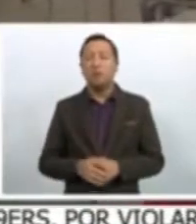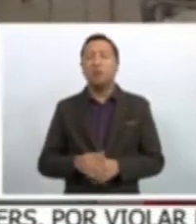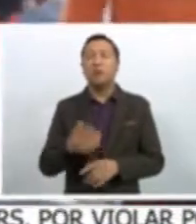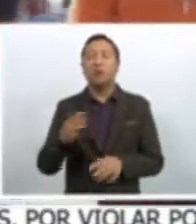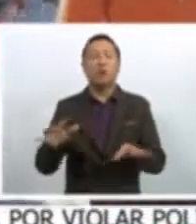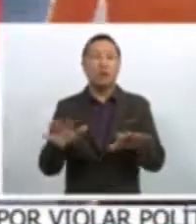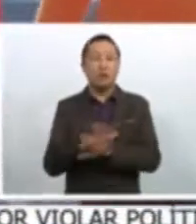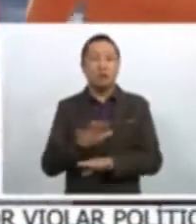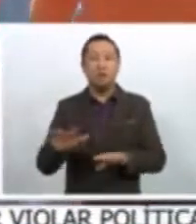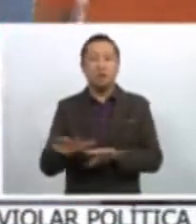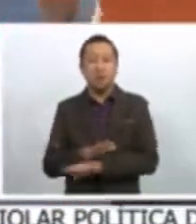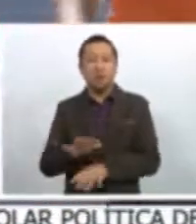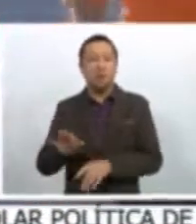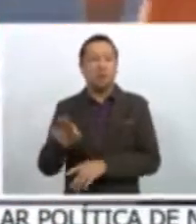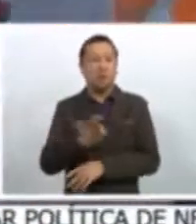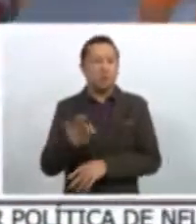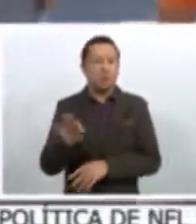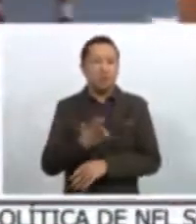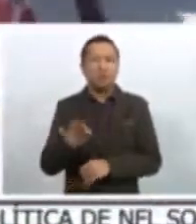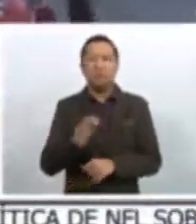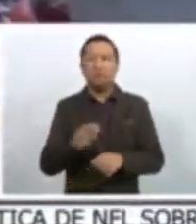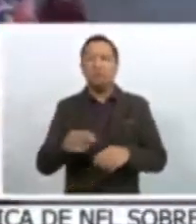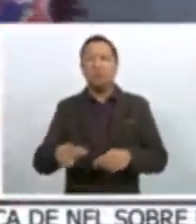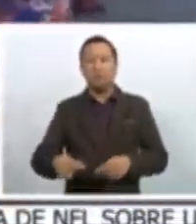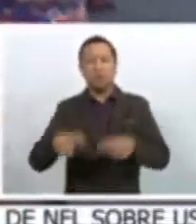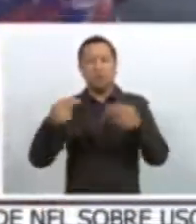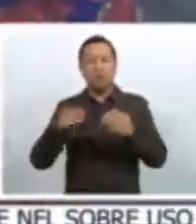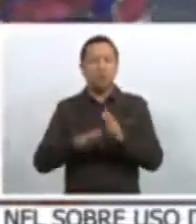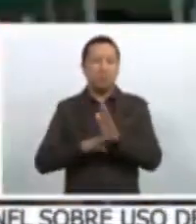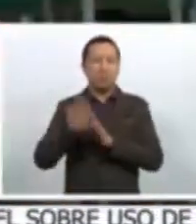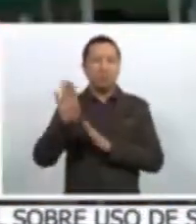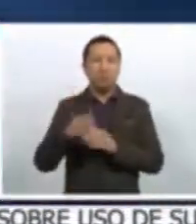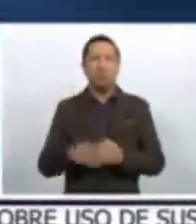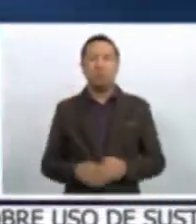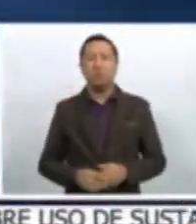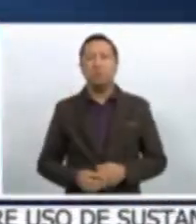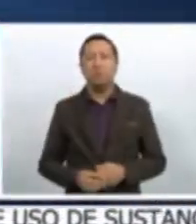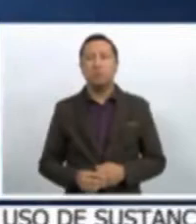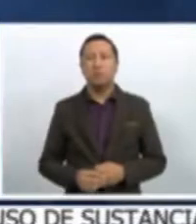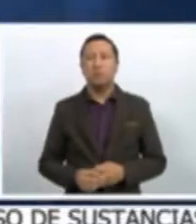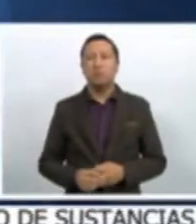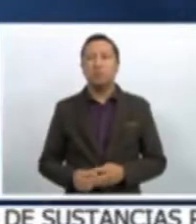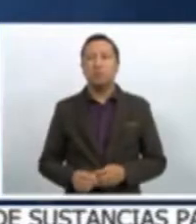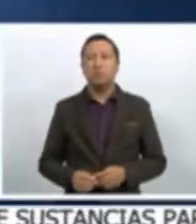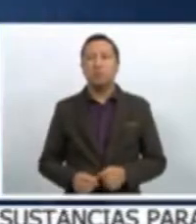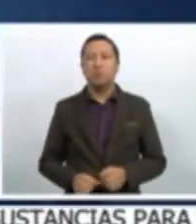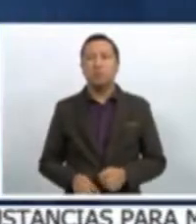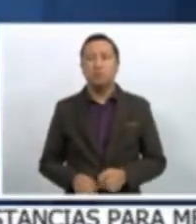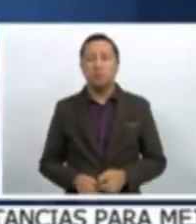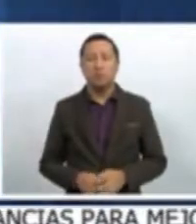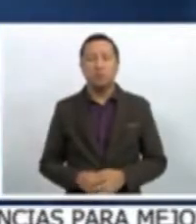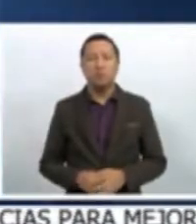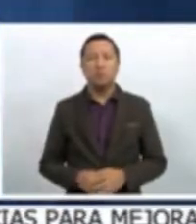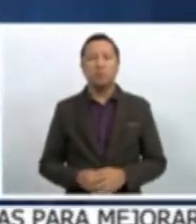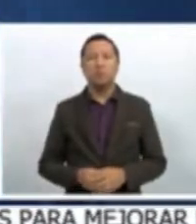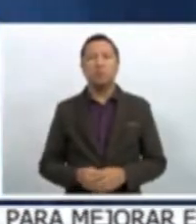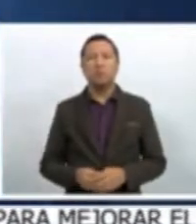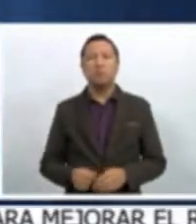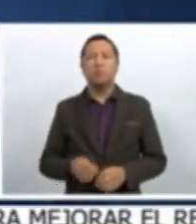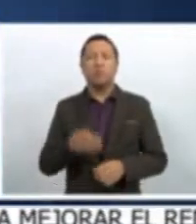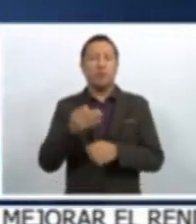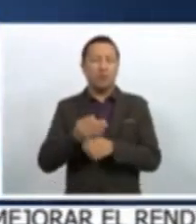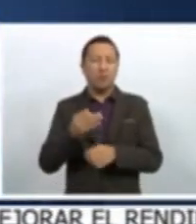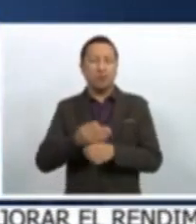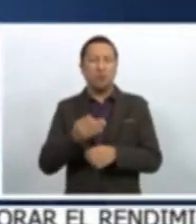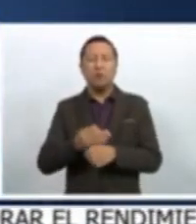negocios de esta región del estado. A continuación, le presentamos sus palabras. Para el comercio es alentador porque ya ahora sí el comercio va a